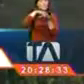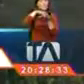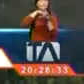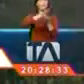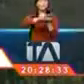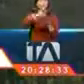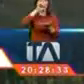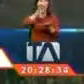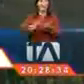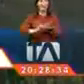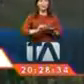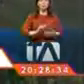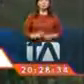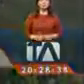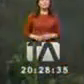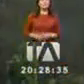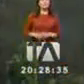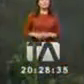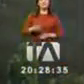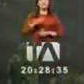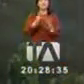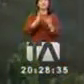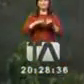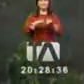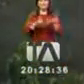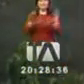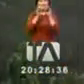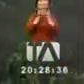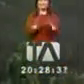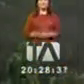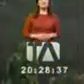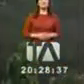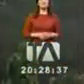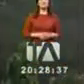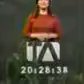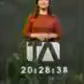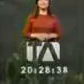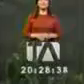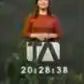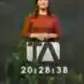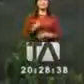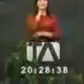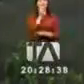Napo, especialmente a la ciudad del Tena. Con esta información regresamos a Estudios Centrales, compañeros. Siguen ustedes con más noticias. Buenas noches.